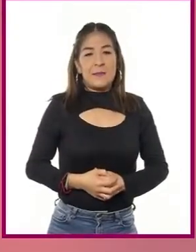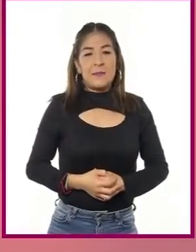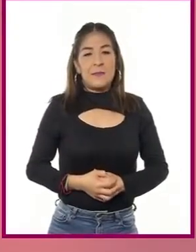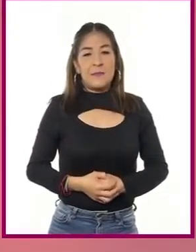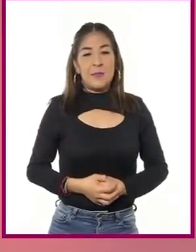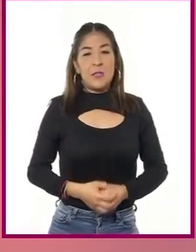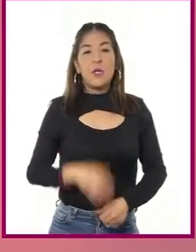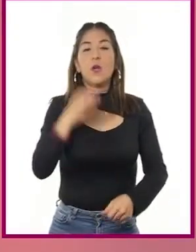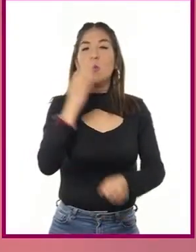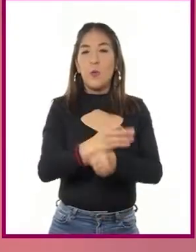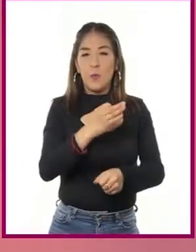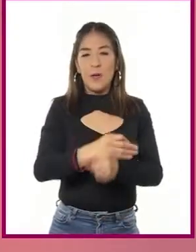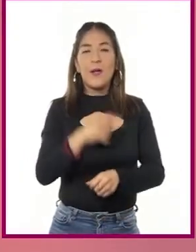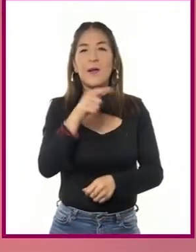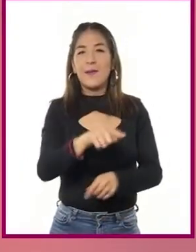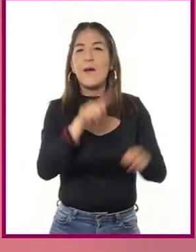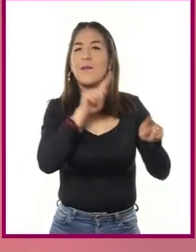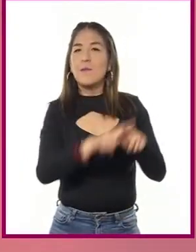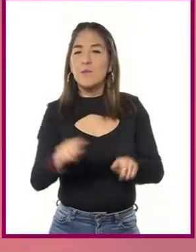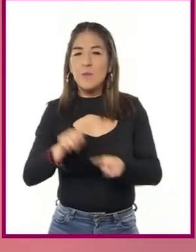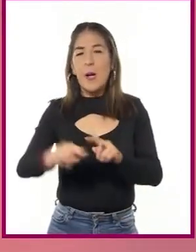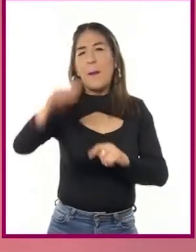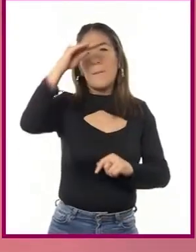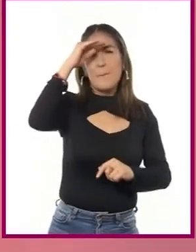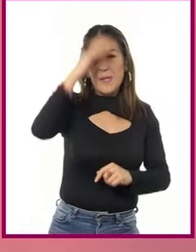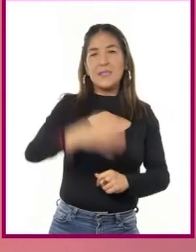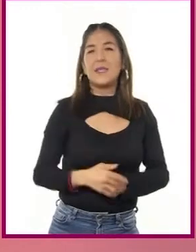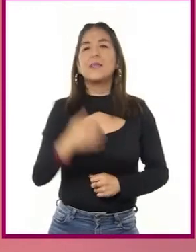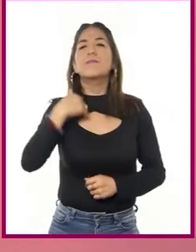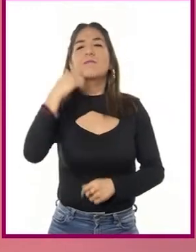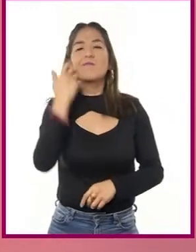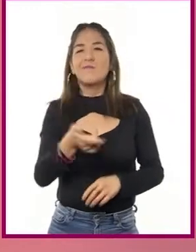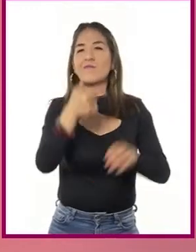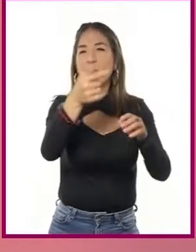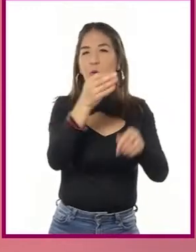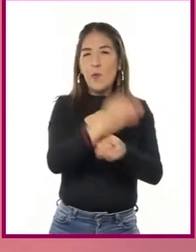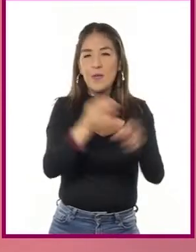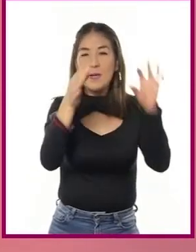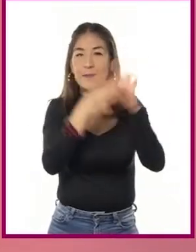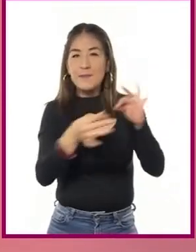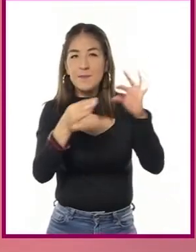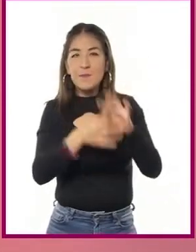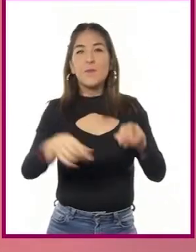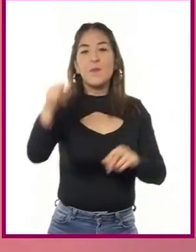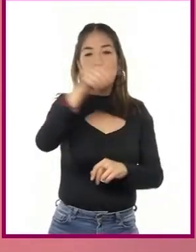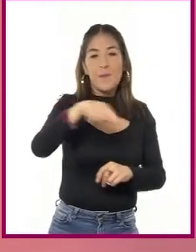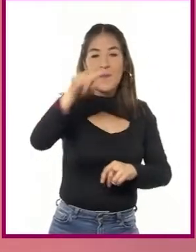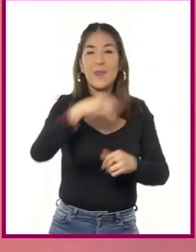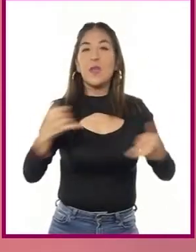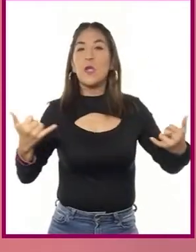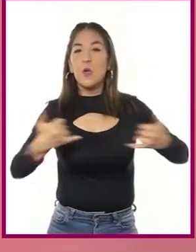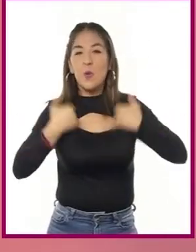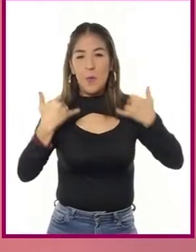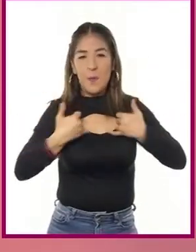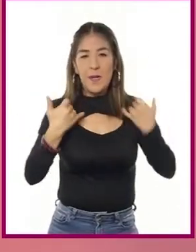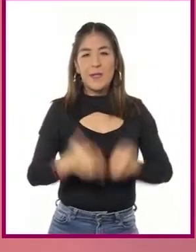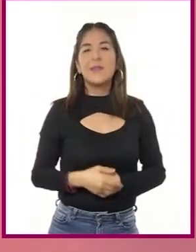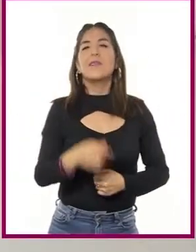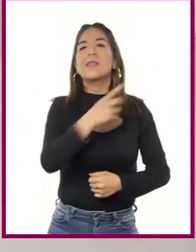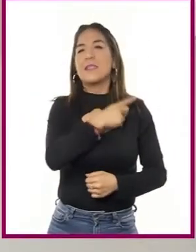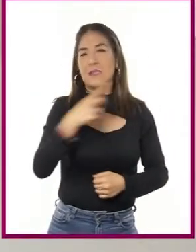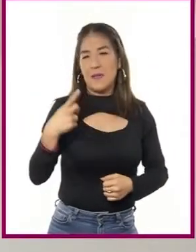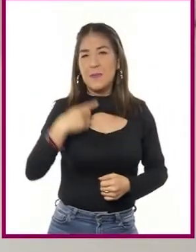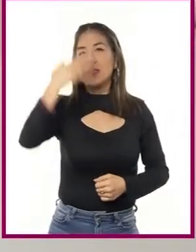Ya que estamos en modo reflexivo, quiero hacer una pausa para comentarte que las y los adolescentes deben